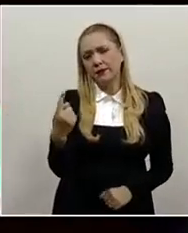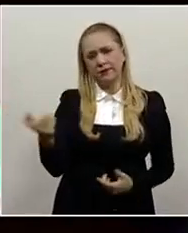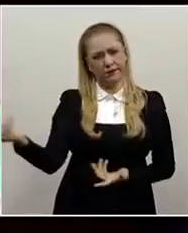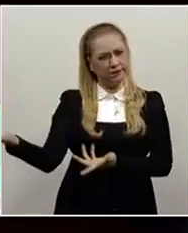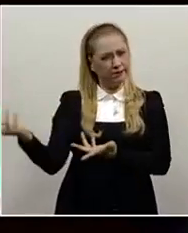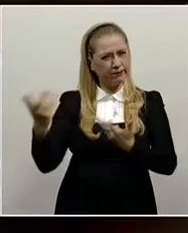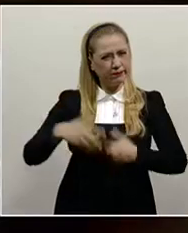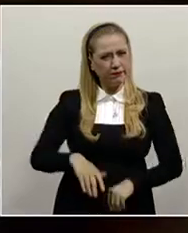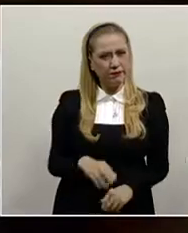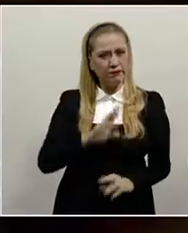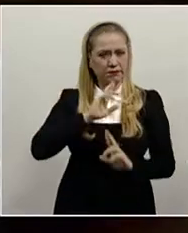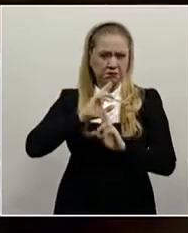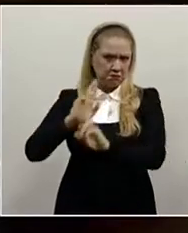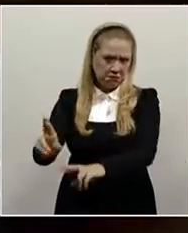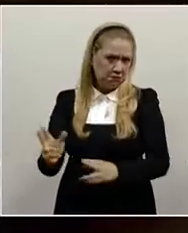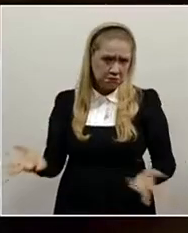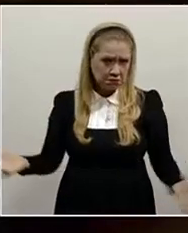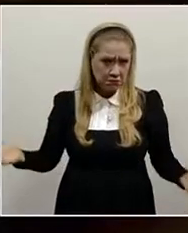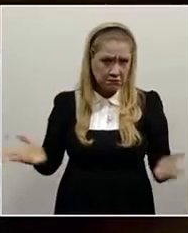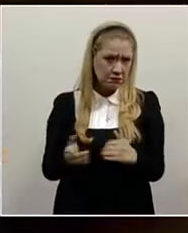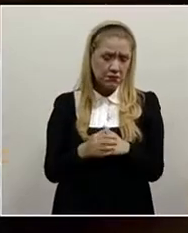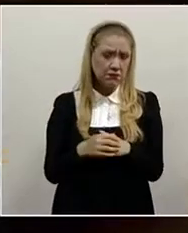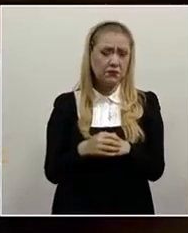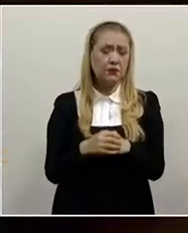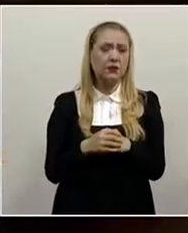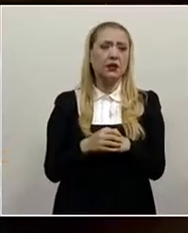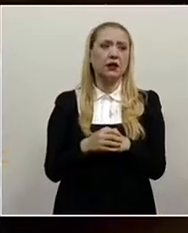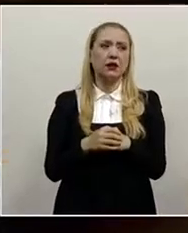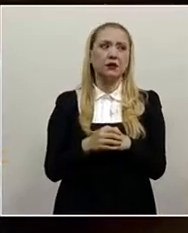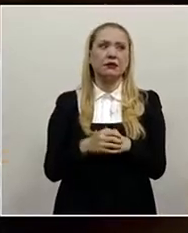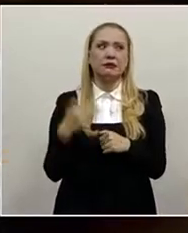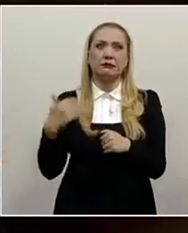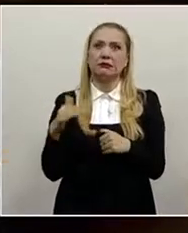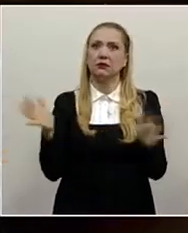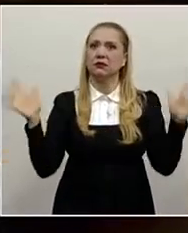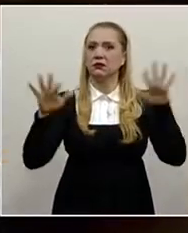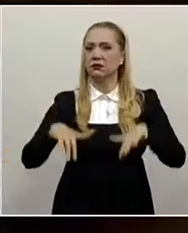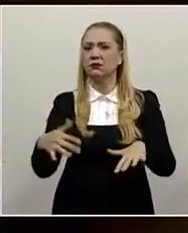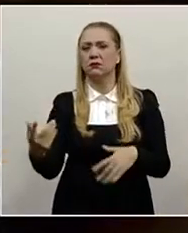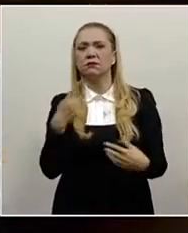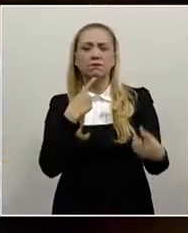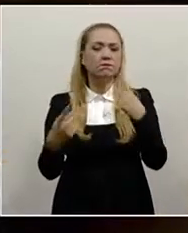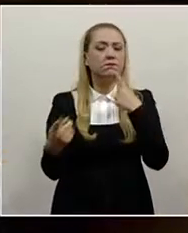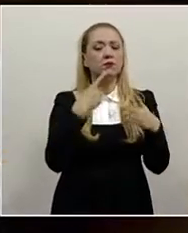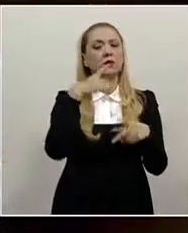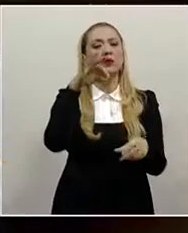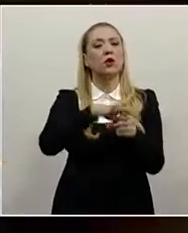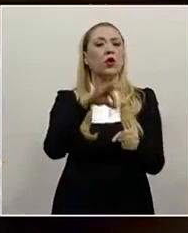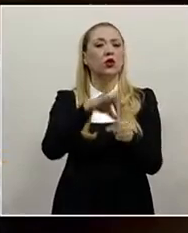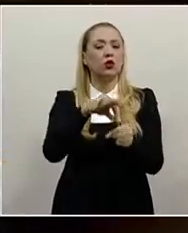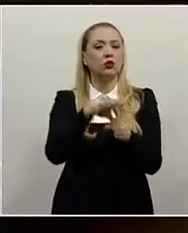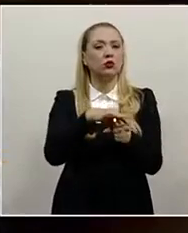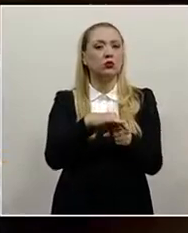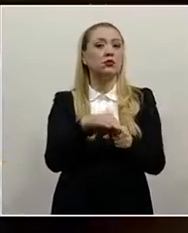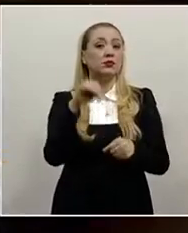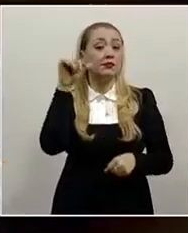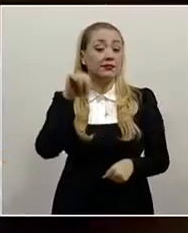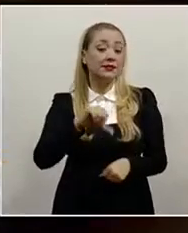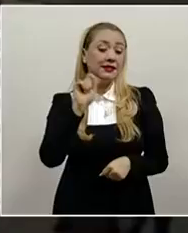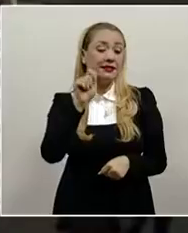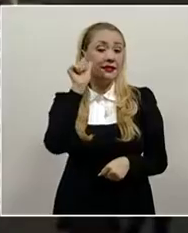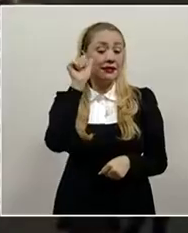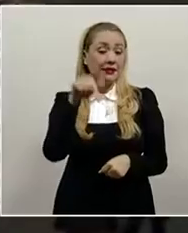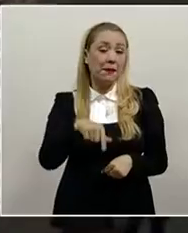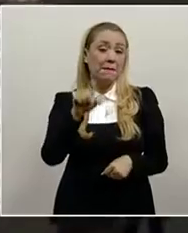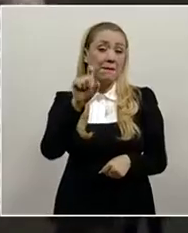estamos dando respuesta la discusión del dictamen inició en la sesión ordinaria anterior y la votación fue realizada este 29 de septiembre